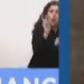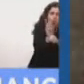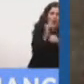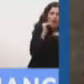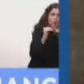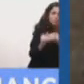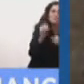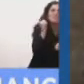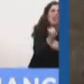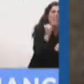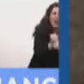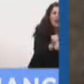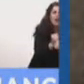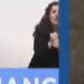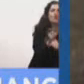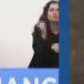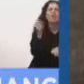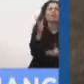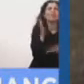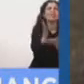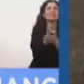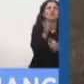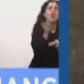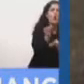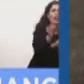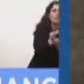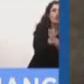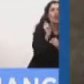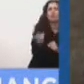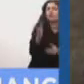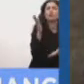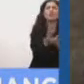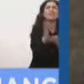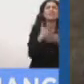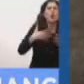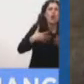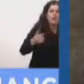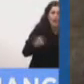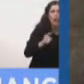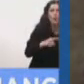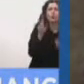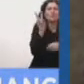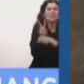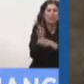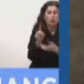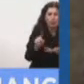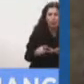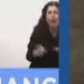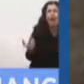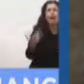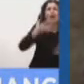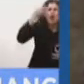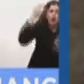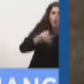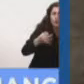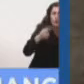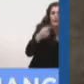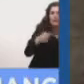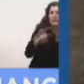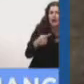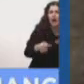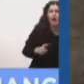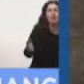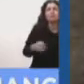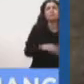si puede seguir ejerciendo o si ya con lo que dijo la Corte queda ahí frenada su designación. Lo cierto es que después